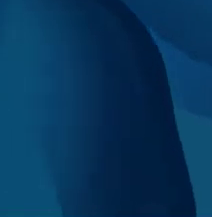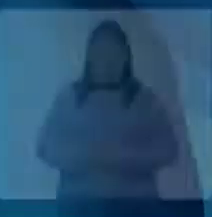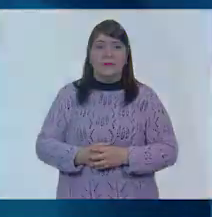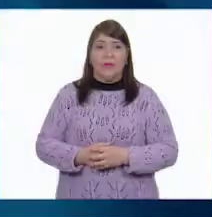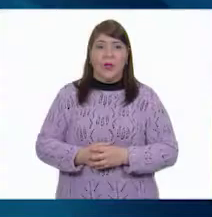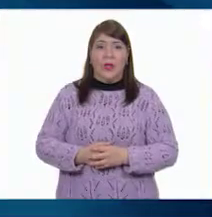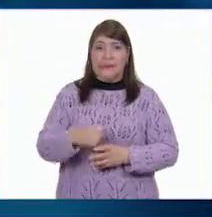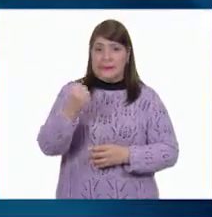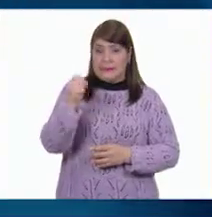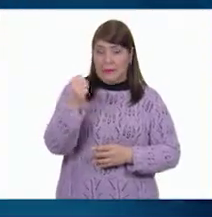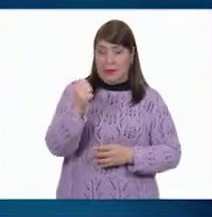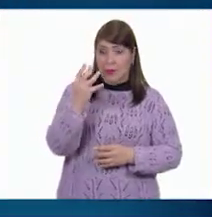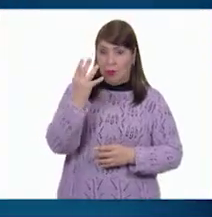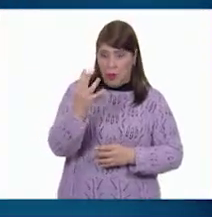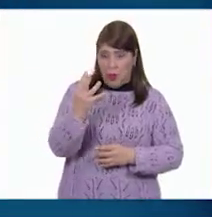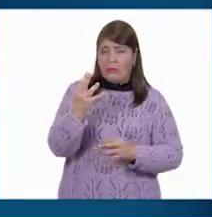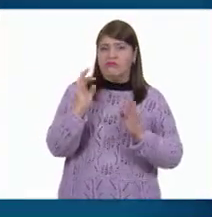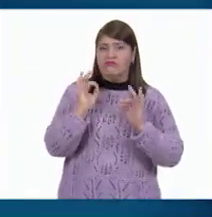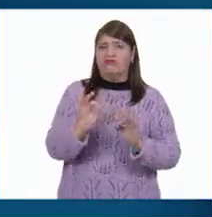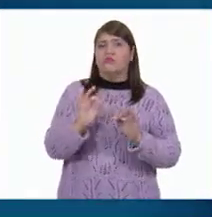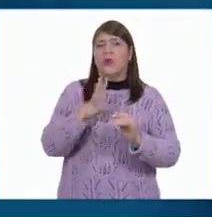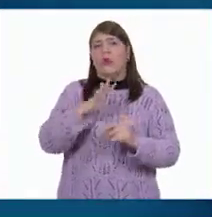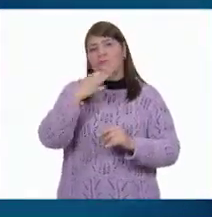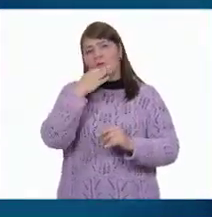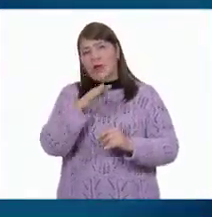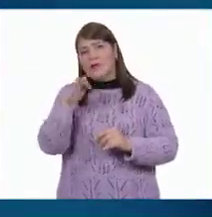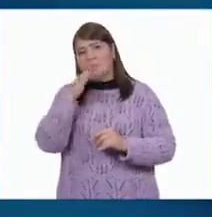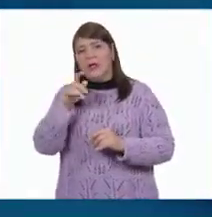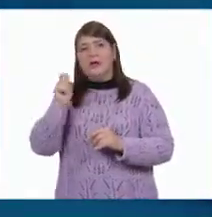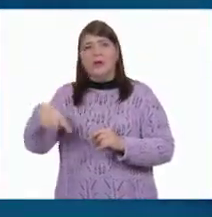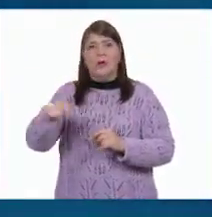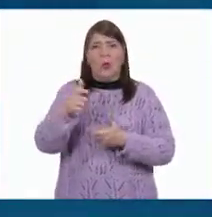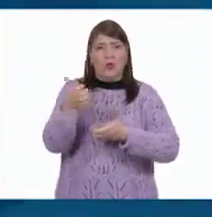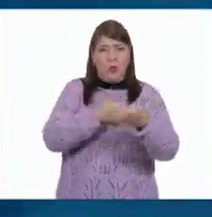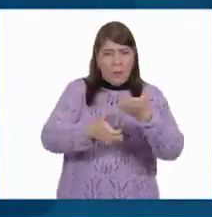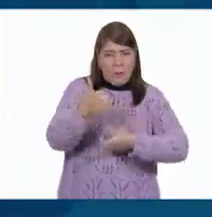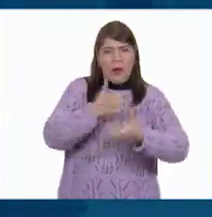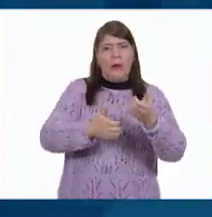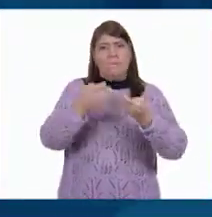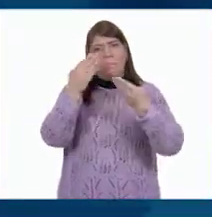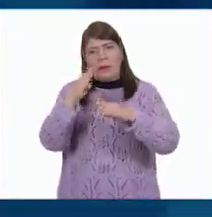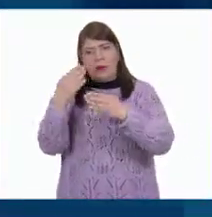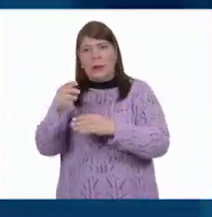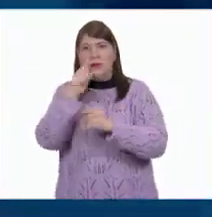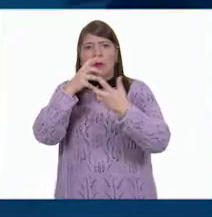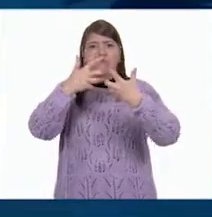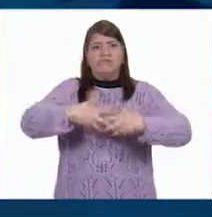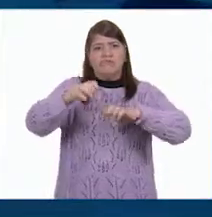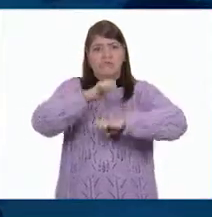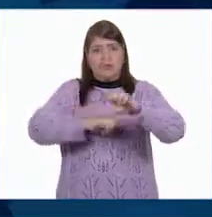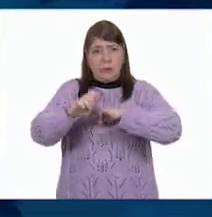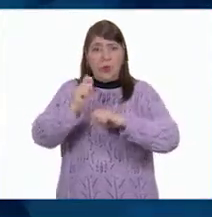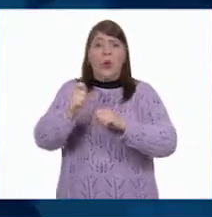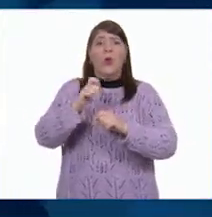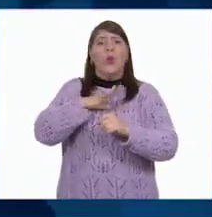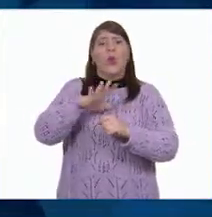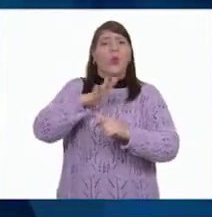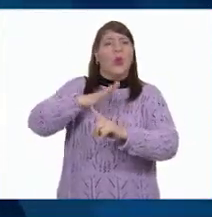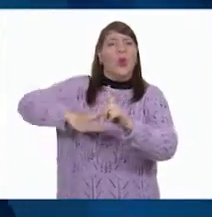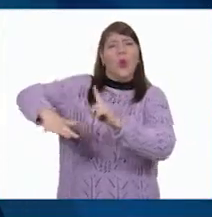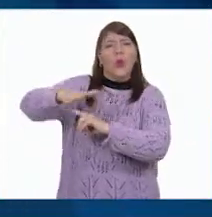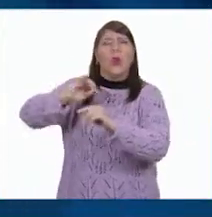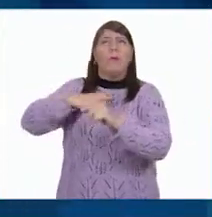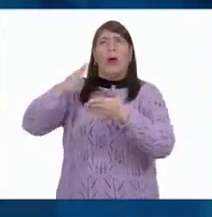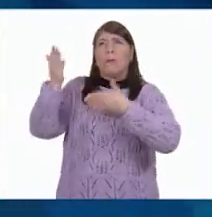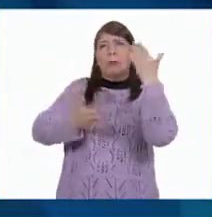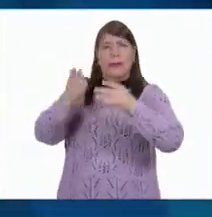El 4 de septiembre se llevaron a cabo las fiestas del comercio, la banca y la industria, en donde las colonias extranjeras